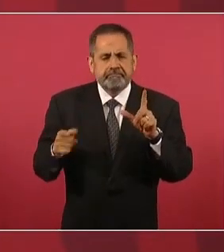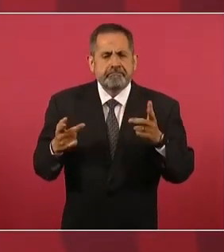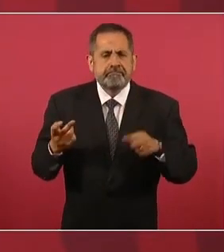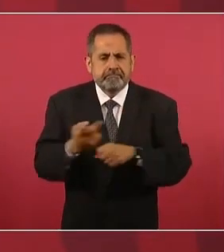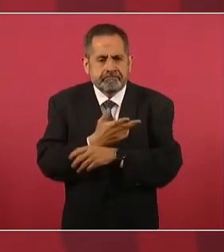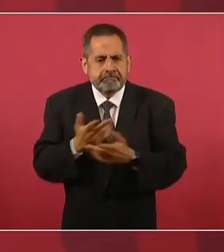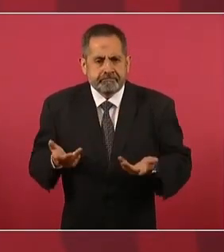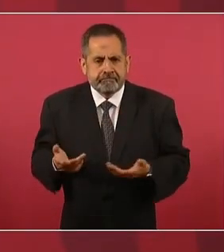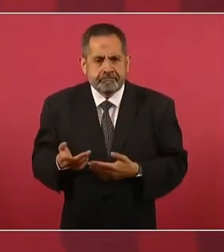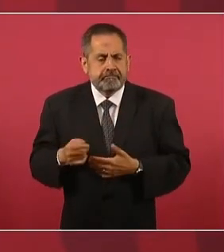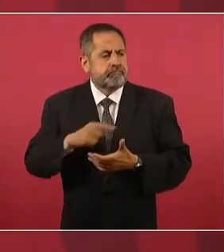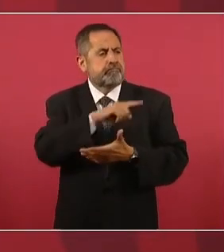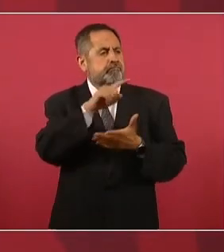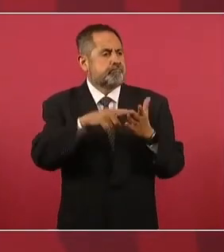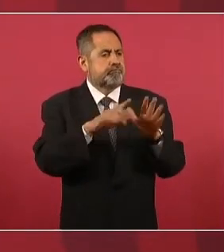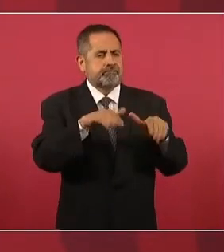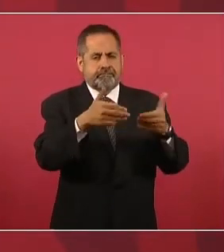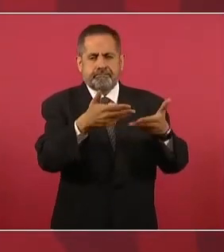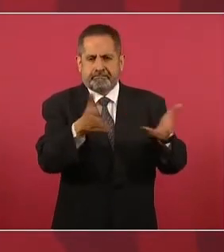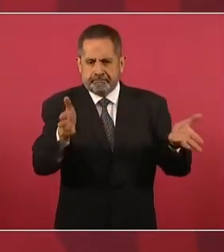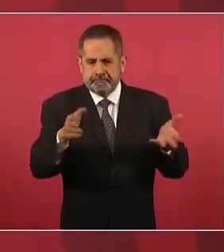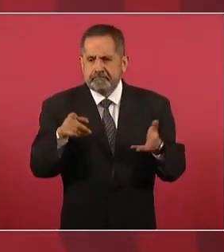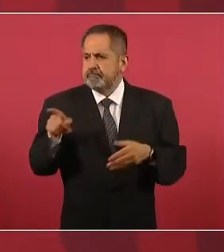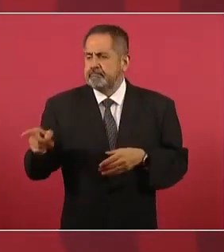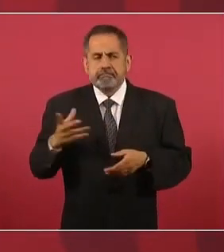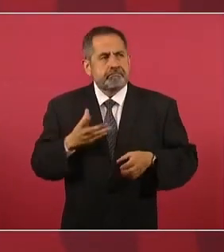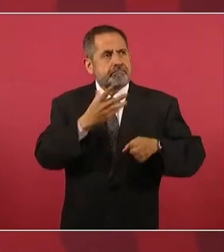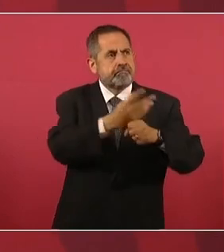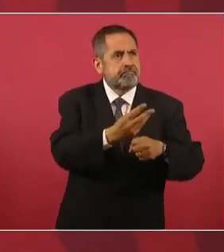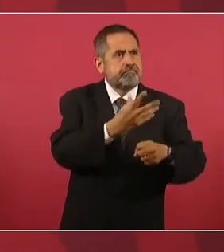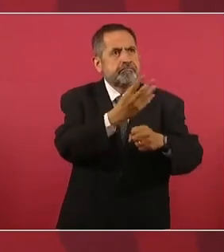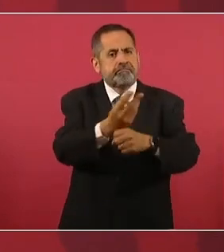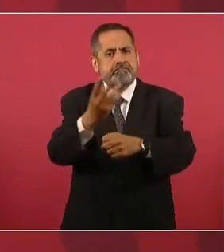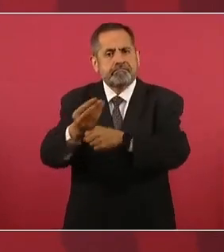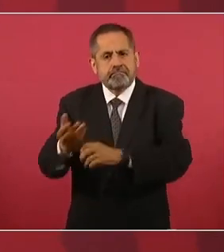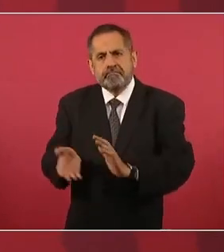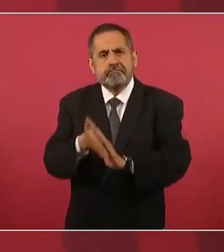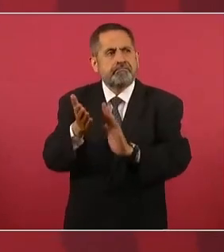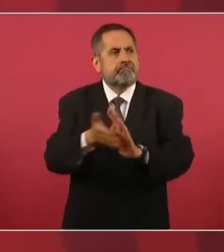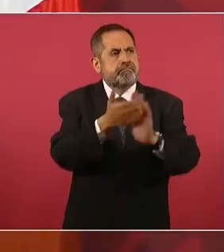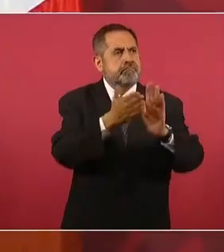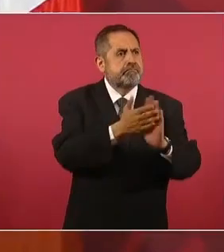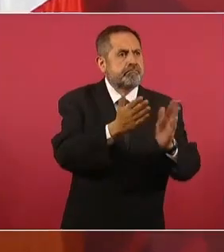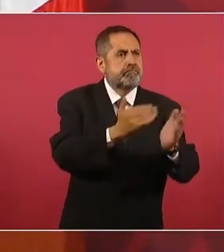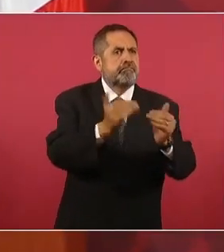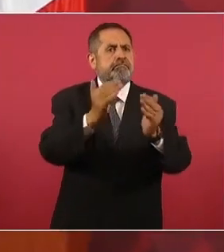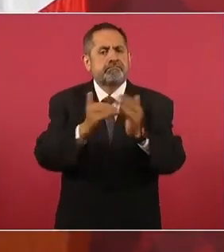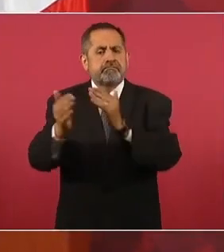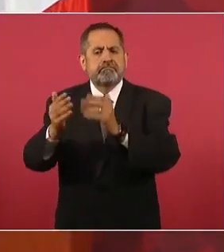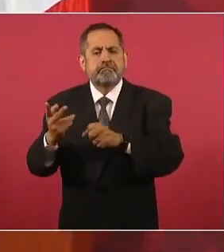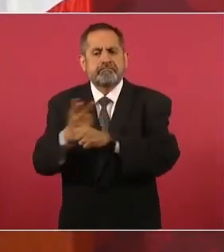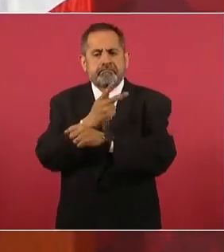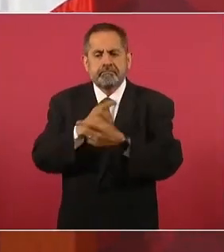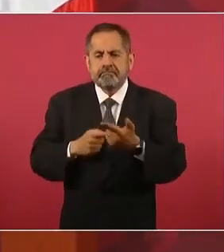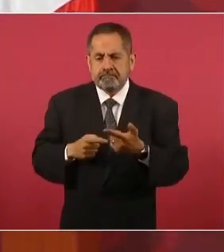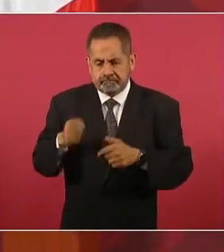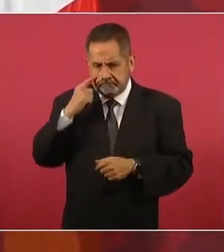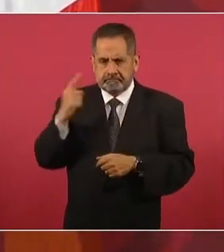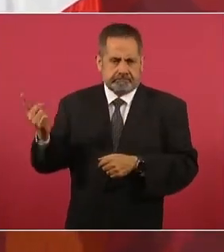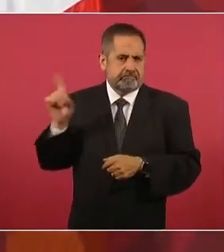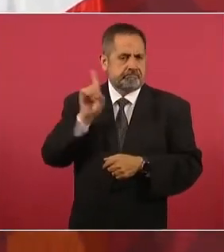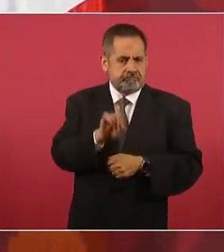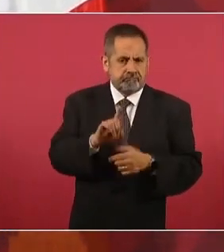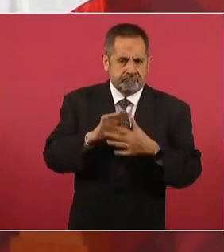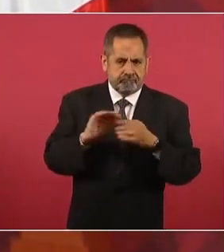de espacios públicos, de las obras de desarrollo urbano que se están llevando a cabo